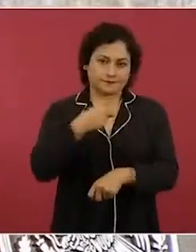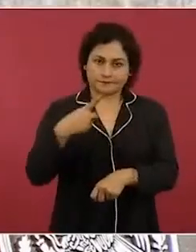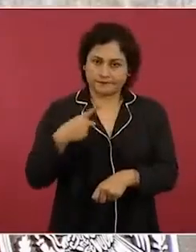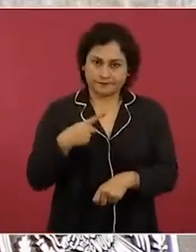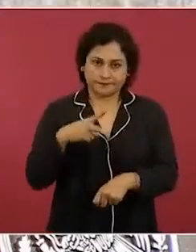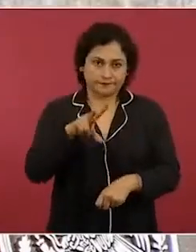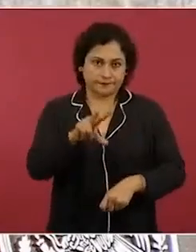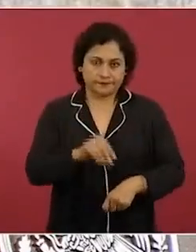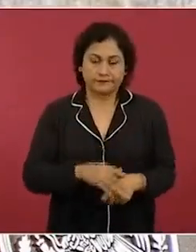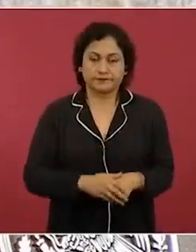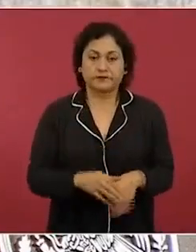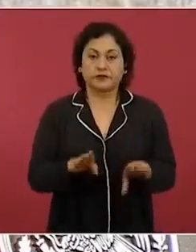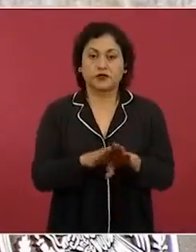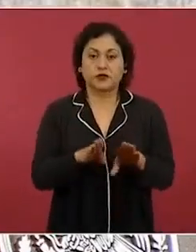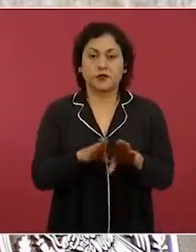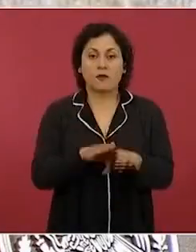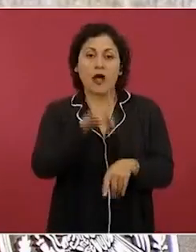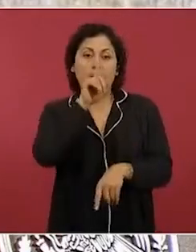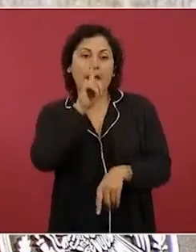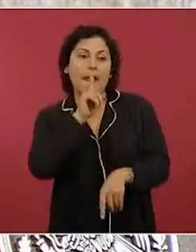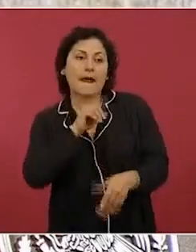No se pueden fabricar delitos